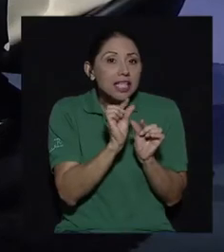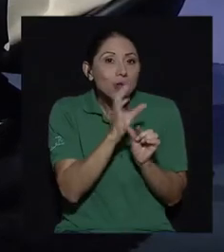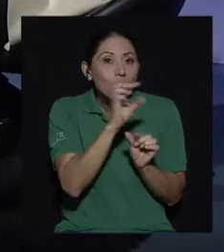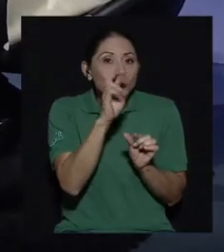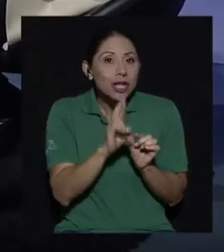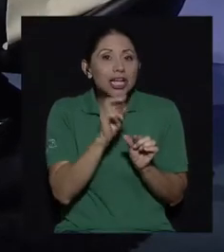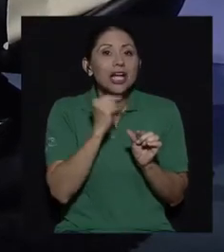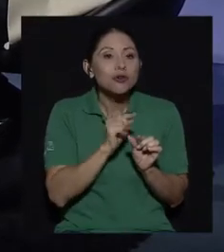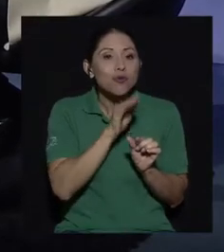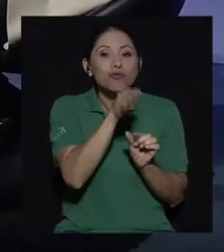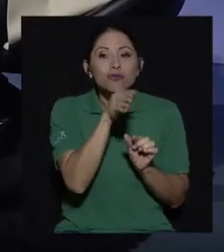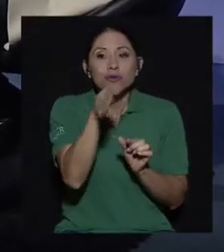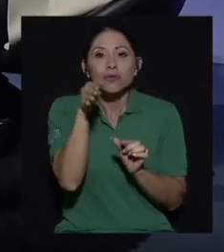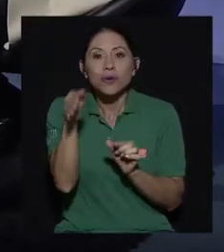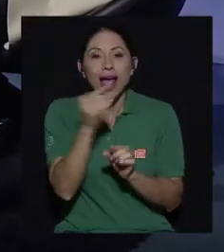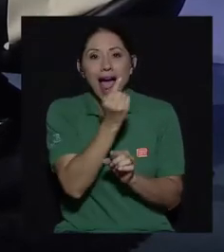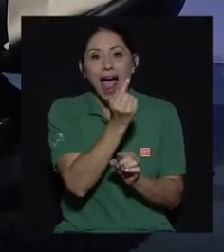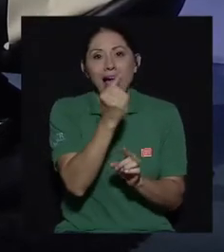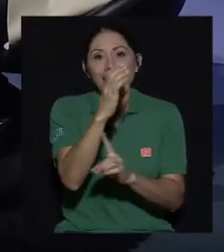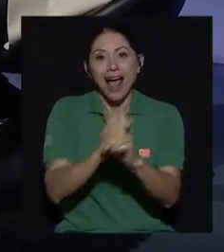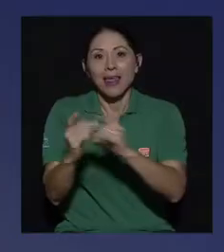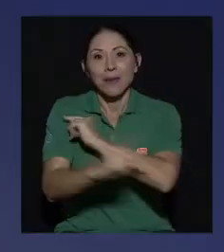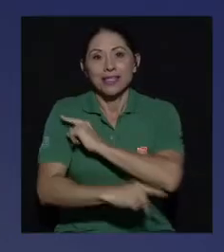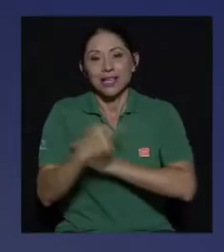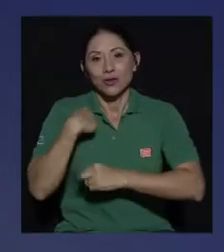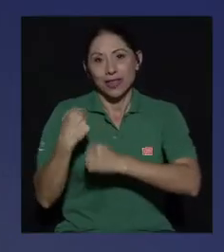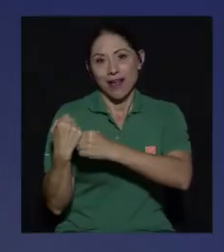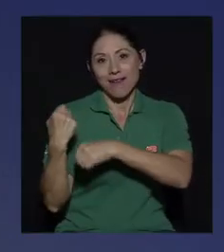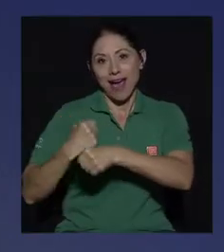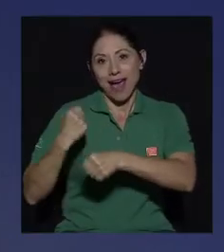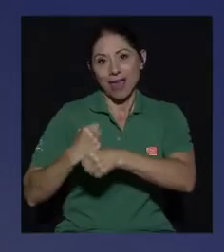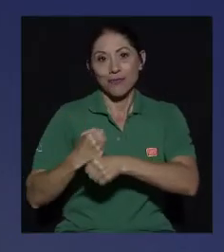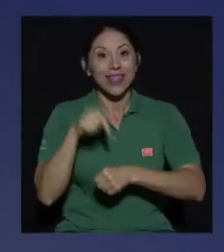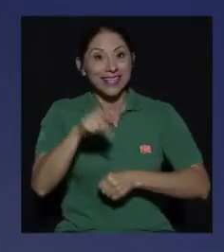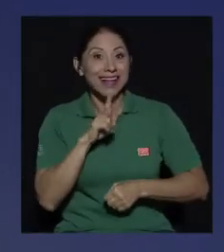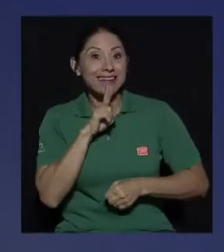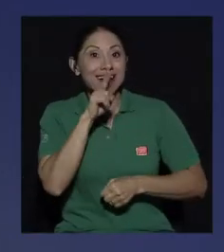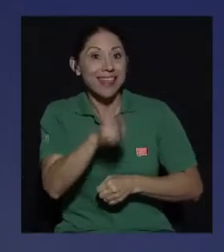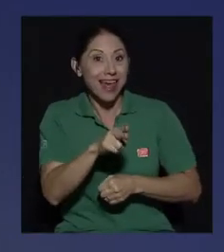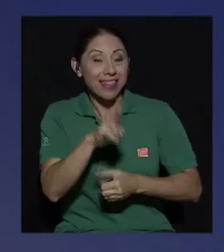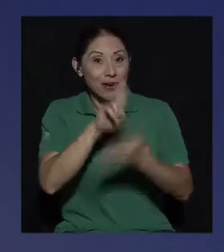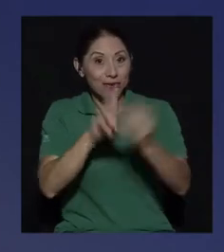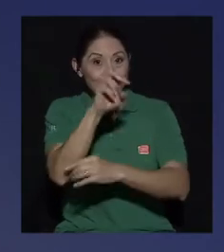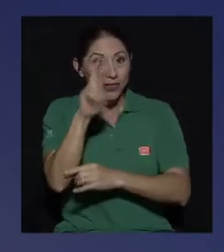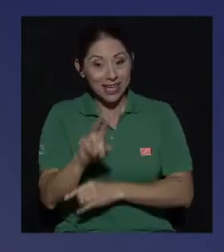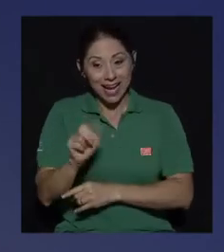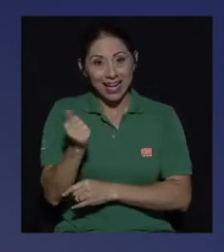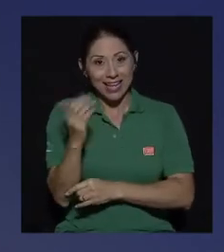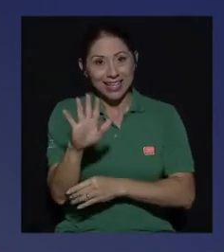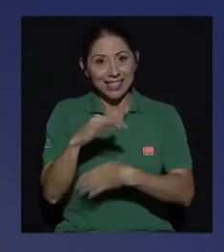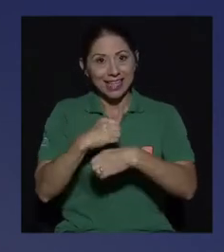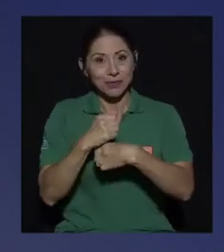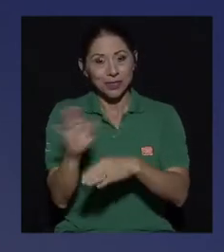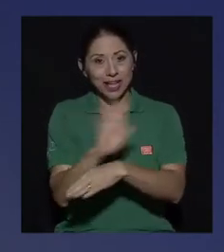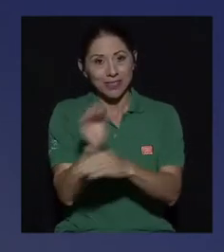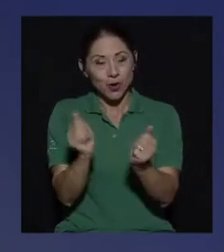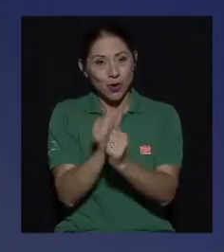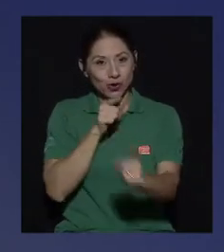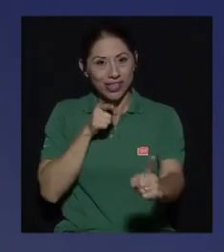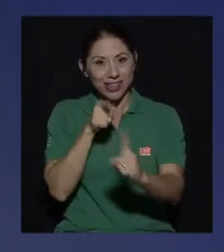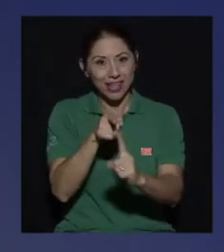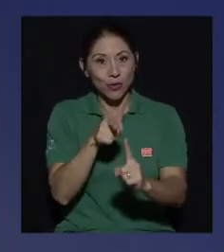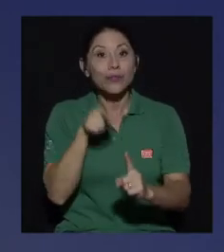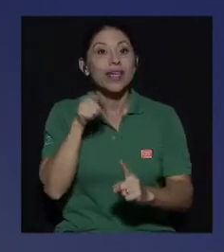rica a cada uno de los 17 países en los que trabajo pues es la responsabilidad de la universidad de costa rica en canal 15 donde hacemos televisión con sentido